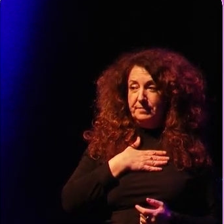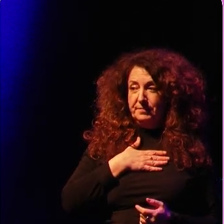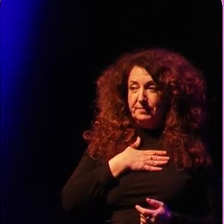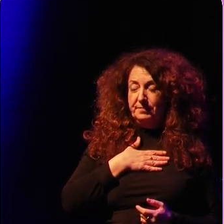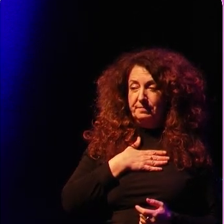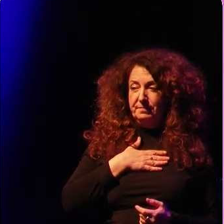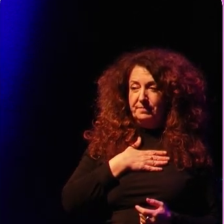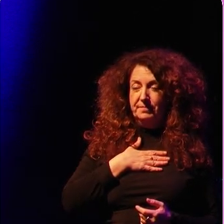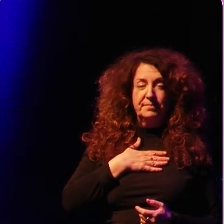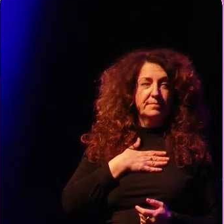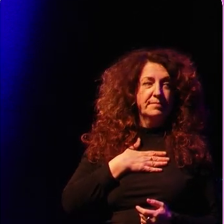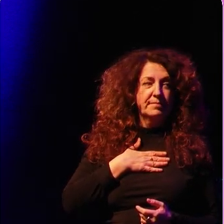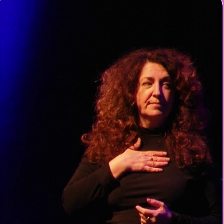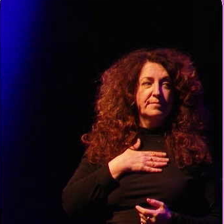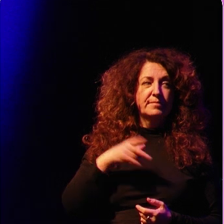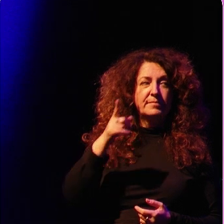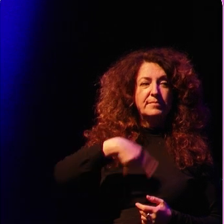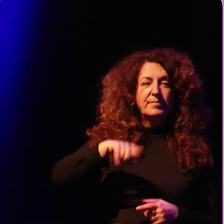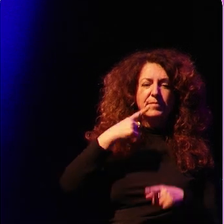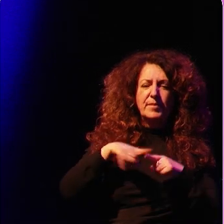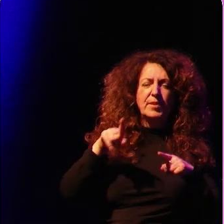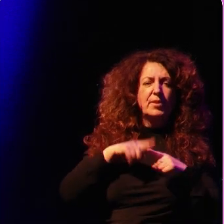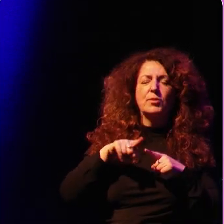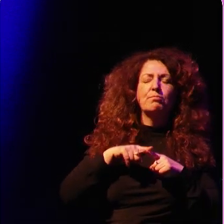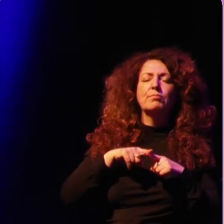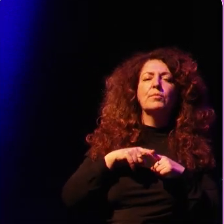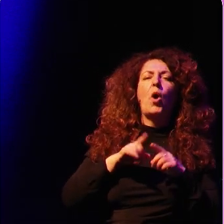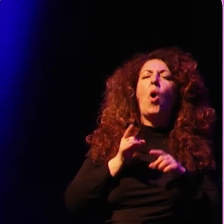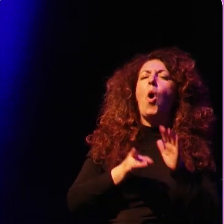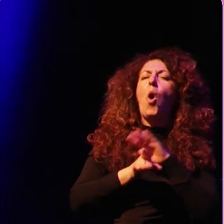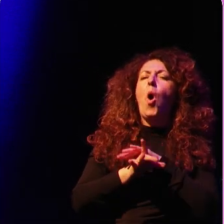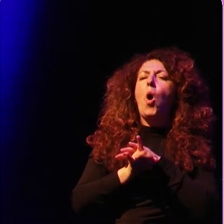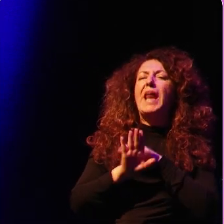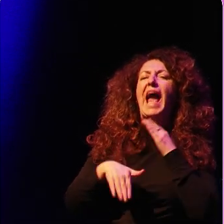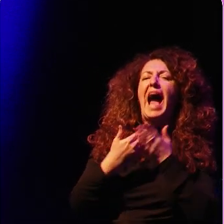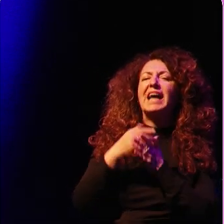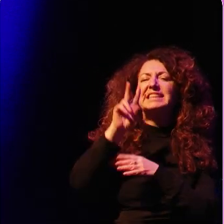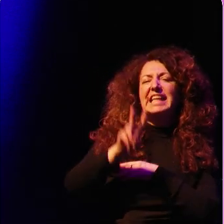No obstante, los goles no han llegado hasta la segunda mitad.